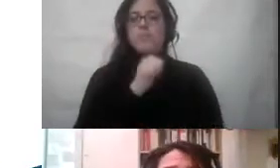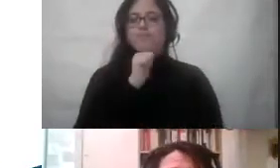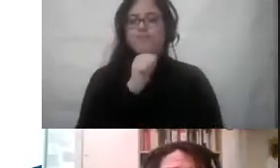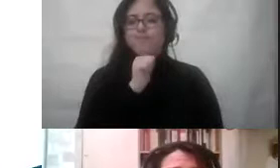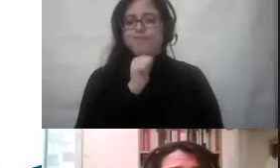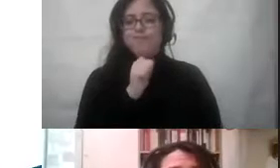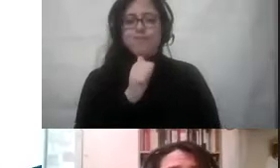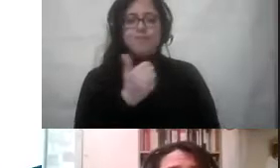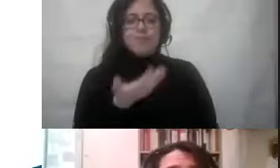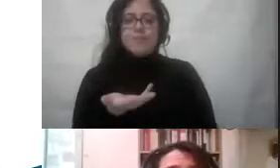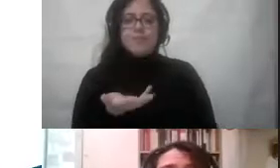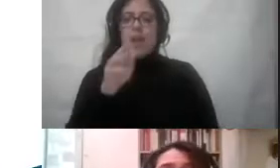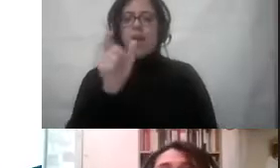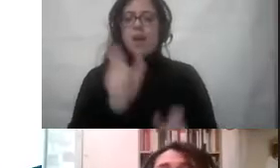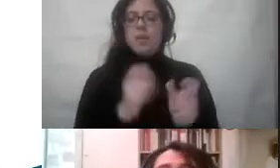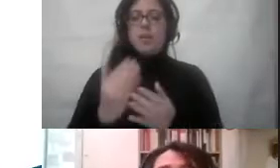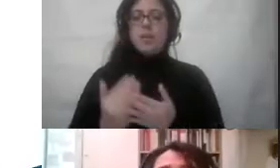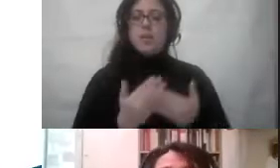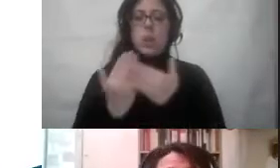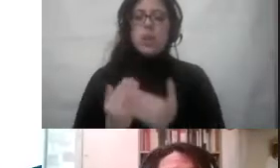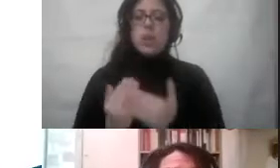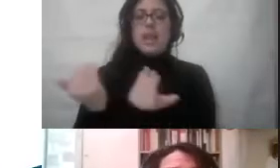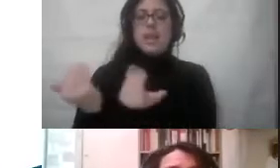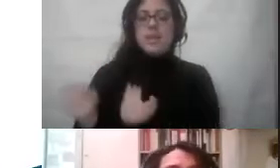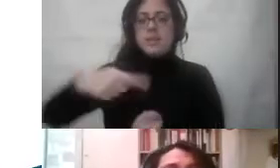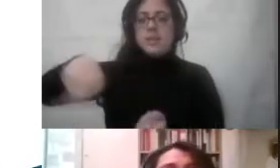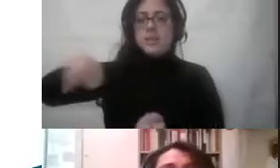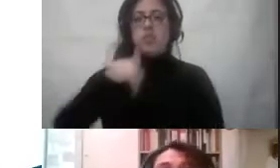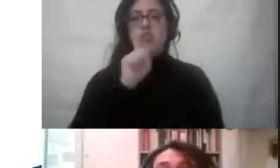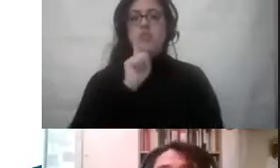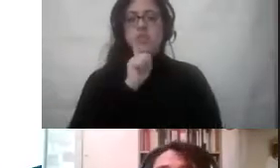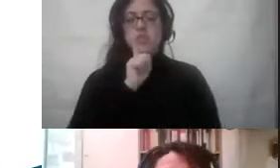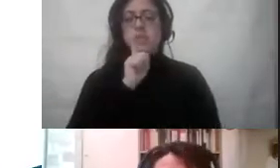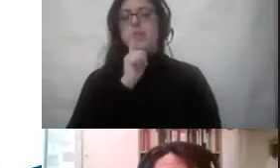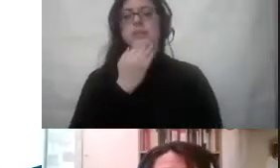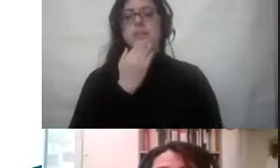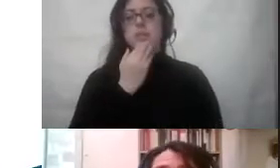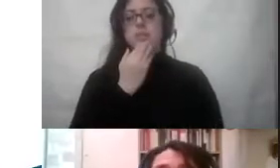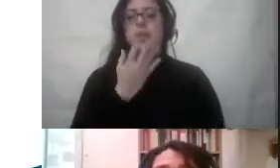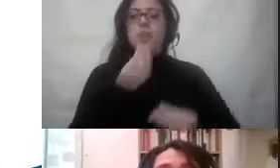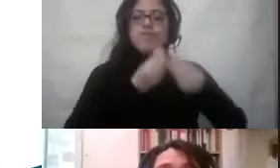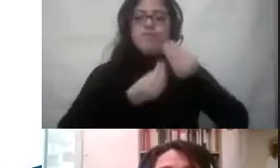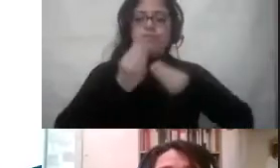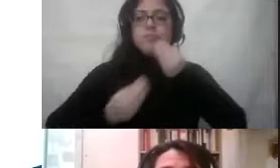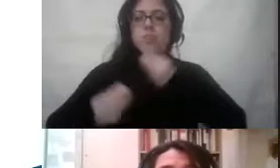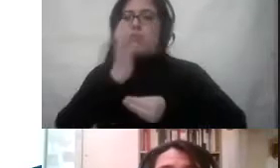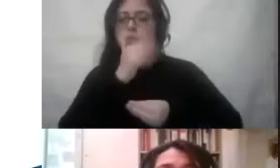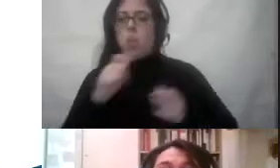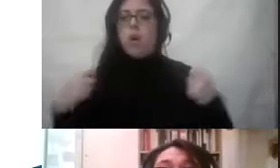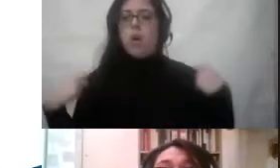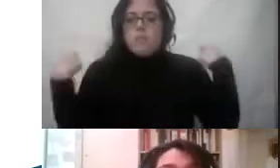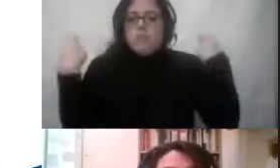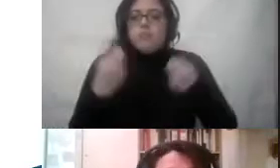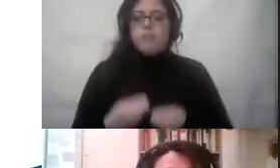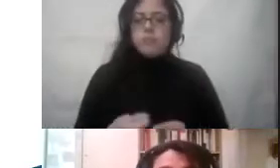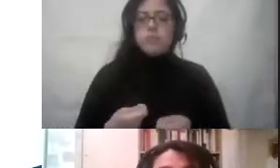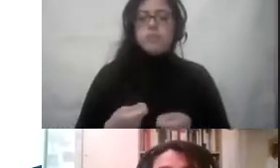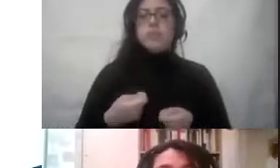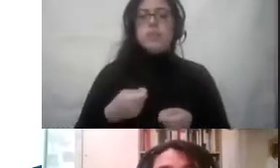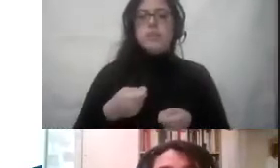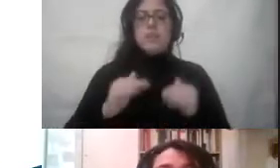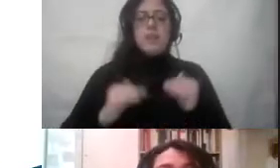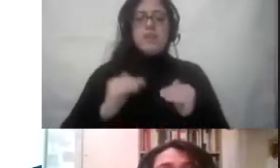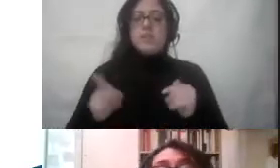sufriendo nuestros estudiantes, a las necesidades que tienen, a la falta de comida, a la falta de abrigo, a que no todos los